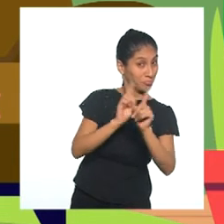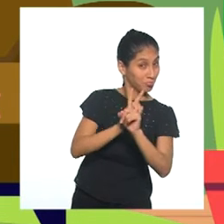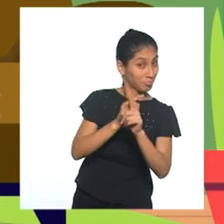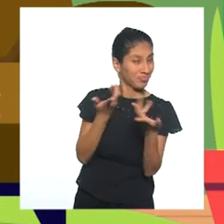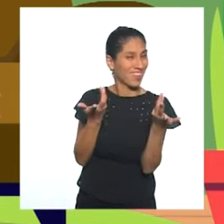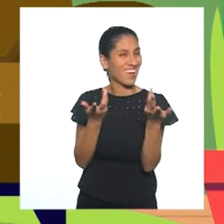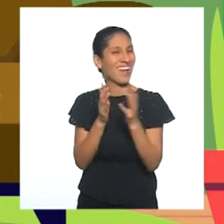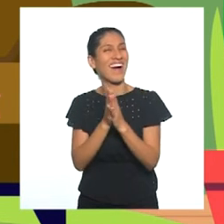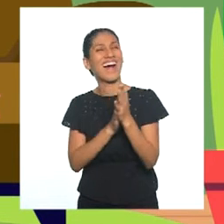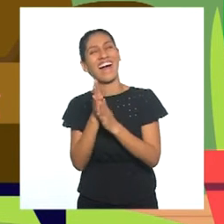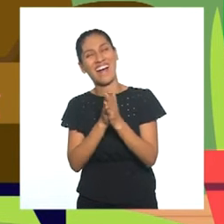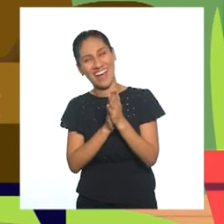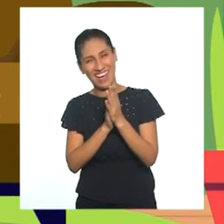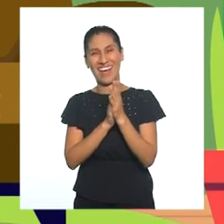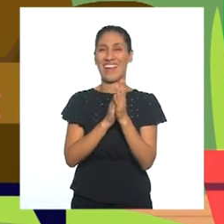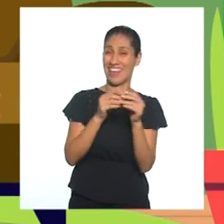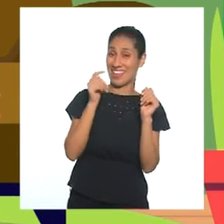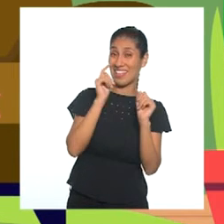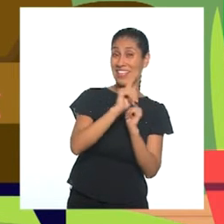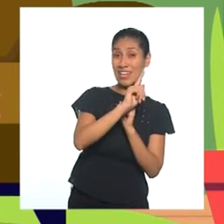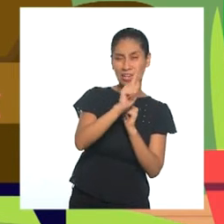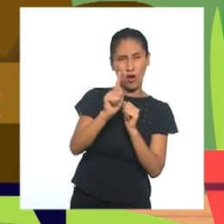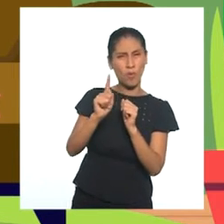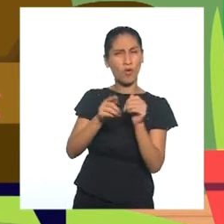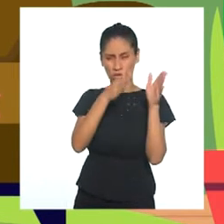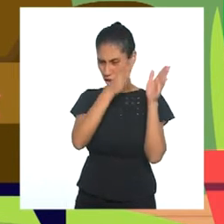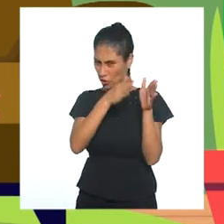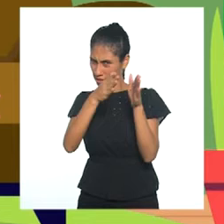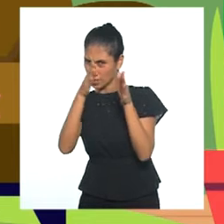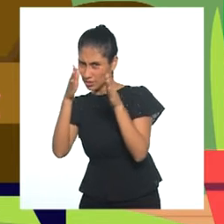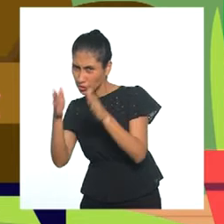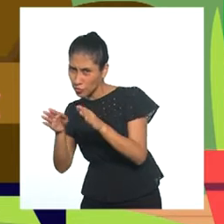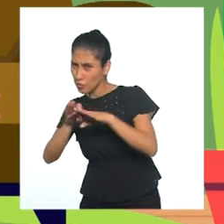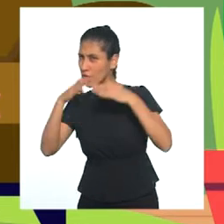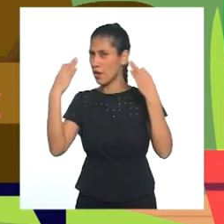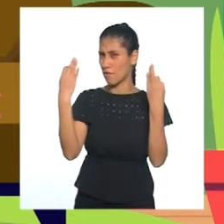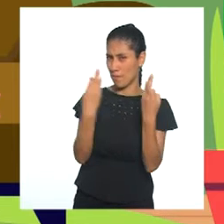No. En hacer una tabla que presente la organización de